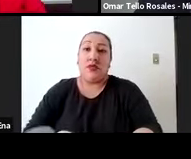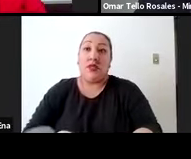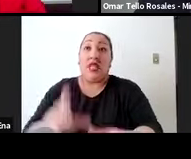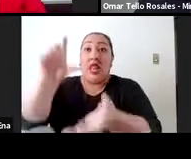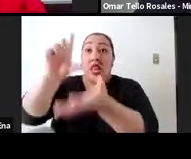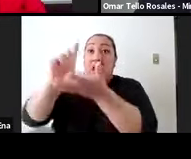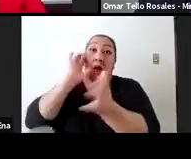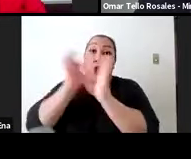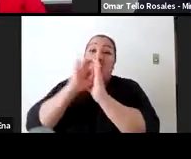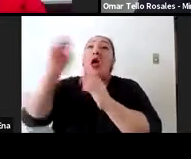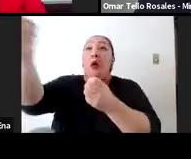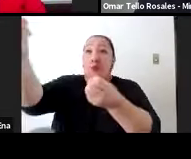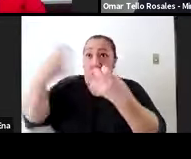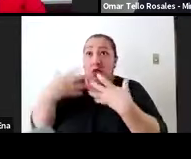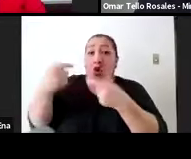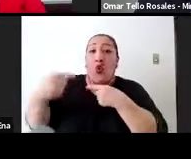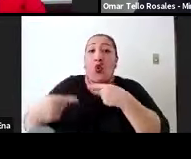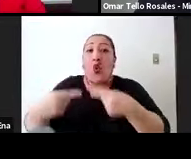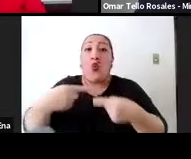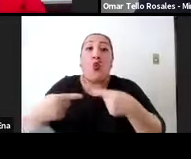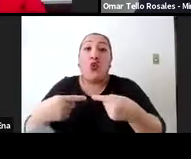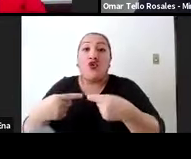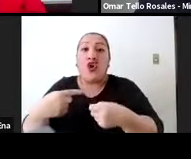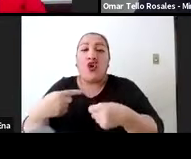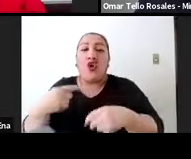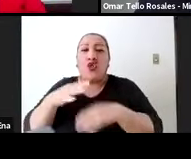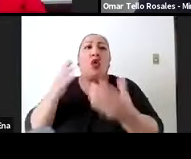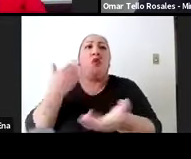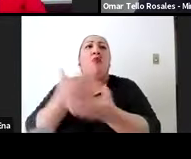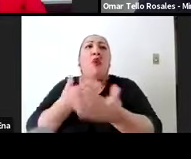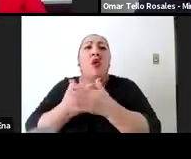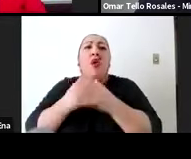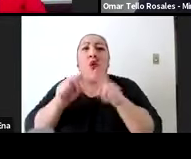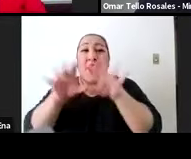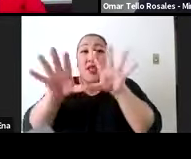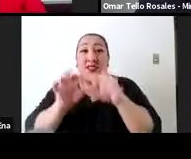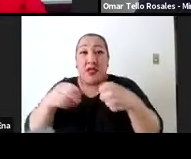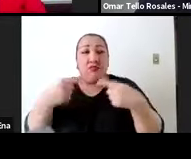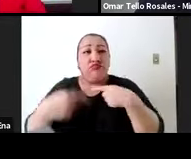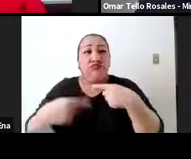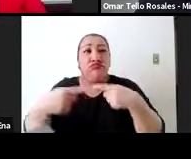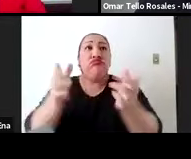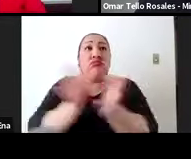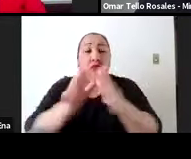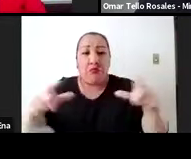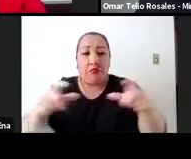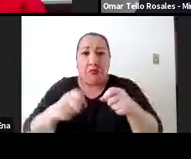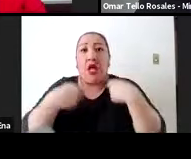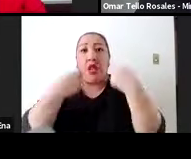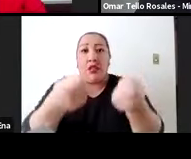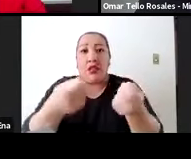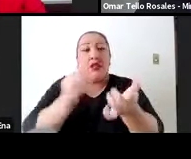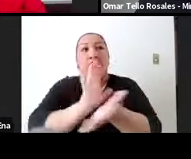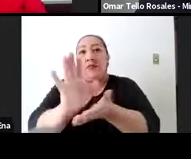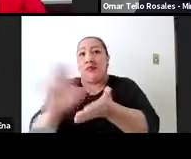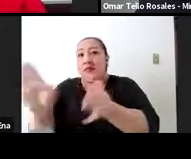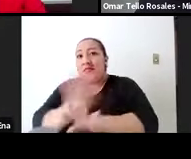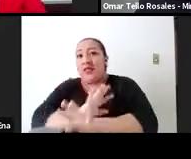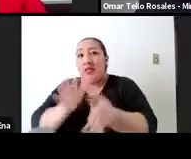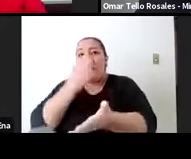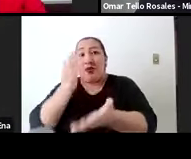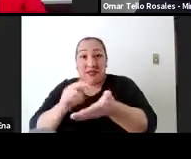concurso internacional, nacional, de todas las entidades que proveen arroz y azúcar y vayan por su vale. Y nos evitamos el problema